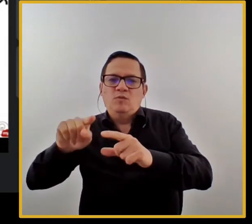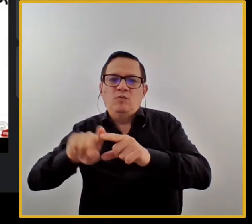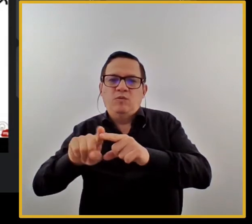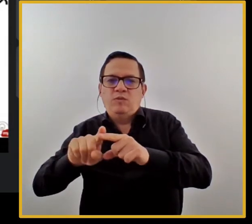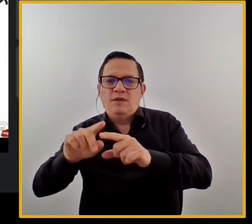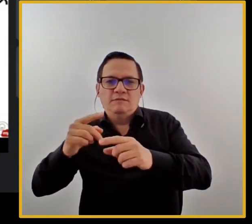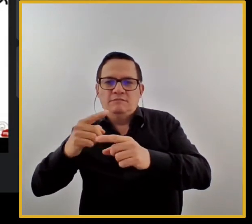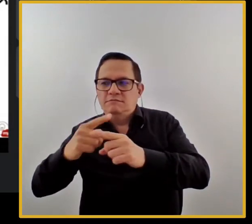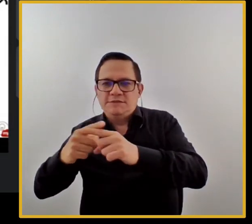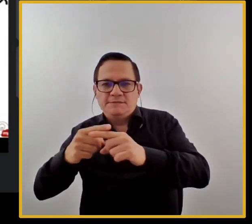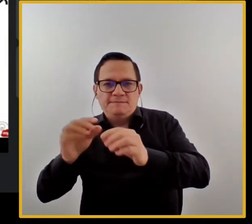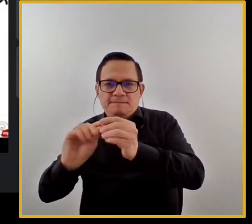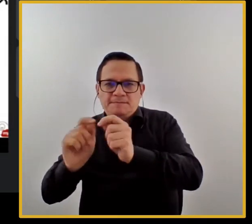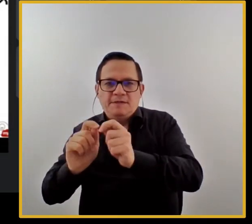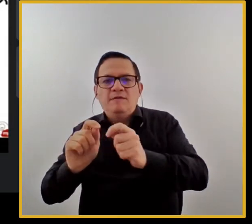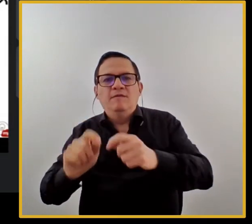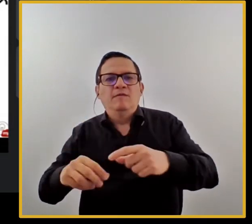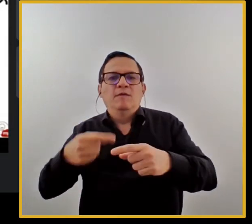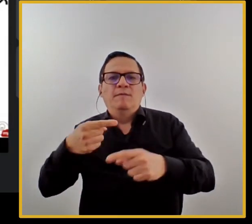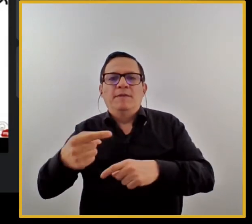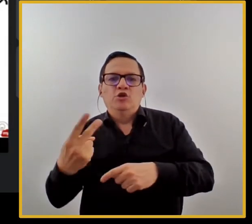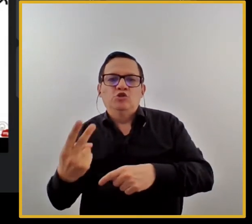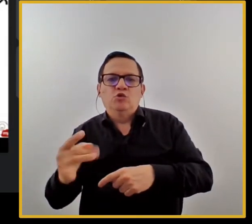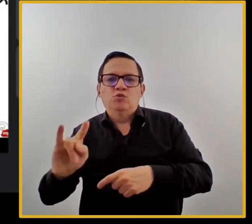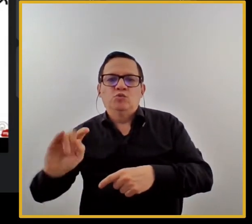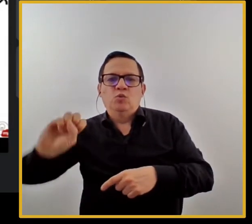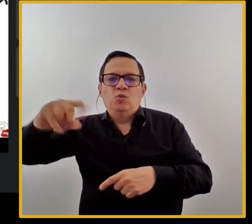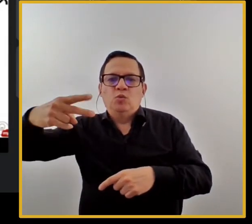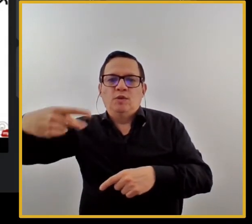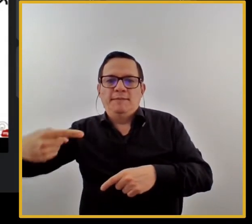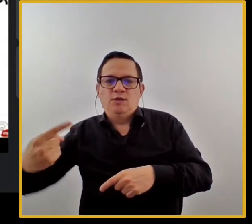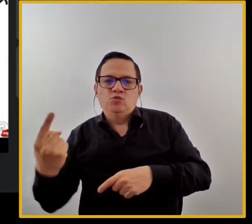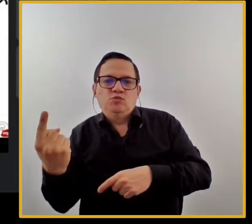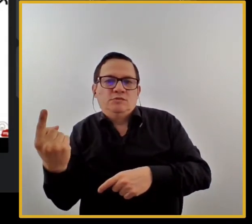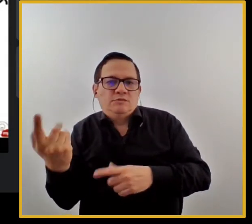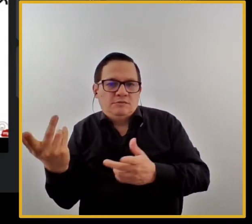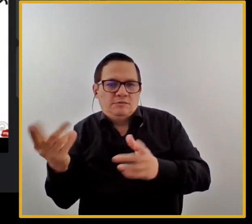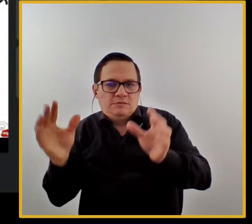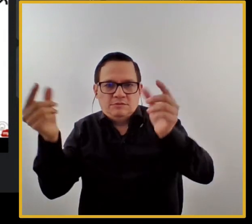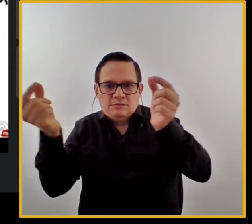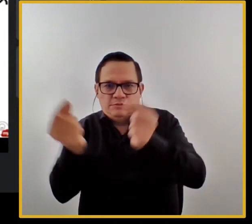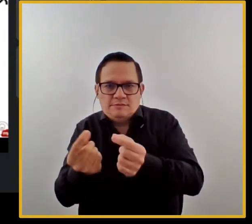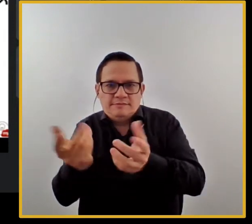2 u al cuadrado menos 1, ¿cierto?